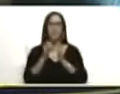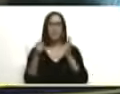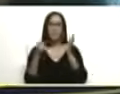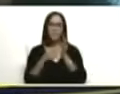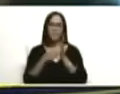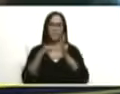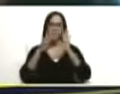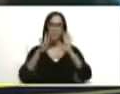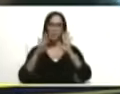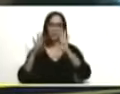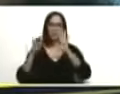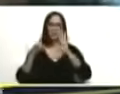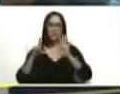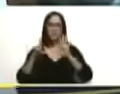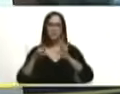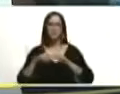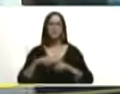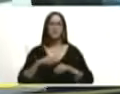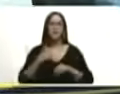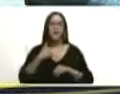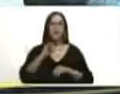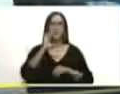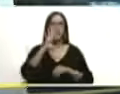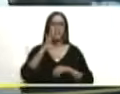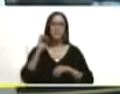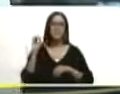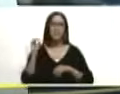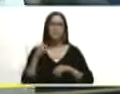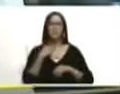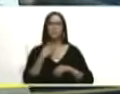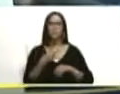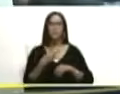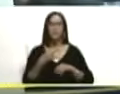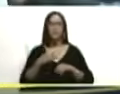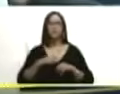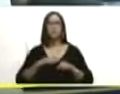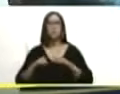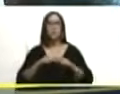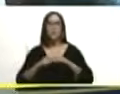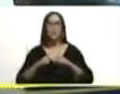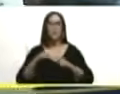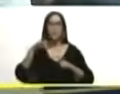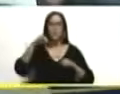1997. Había 500 delegados del Movimiento Bolivariano Revolucionario 200. Correcto.